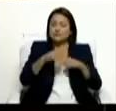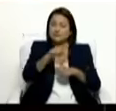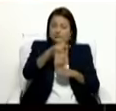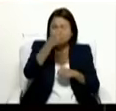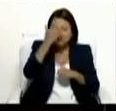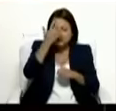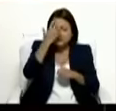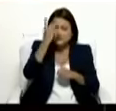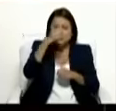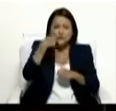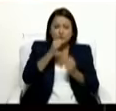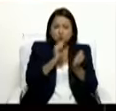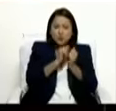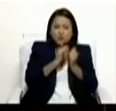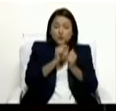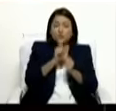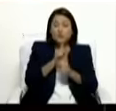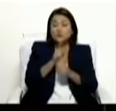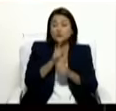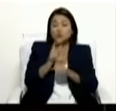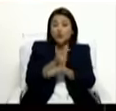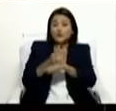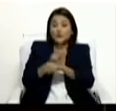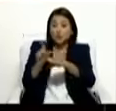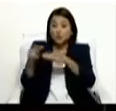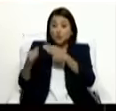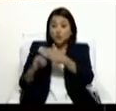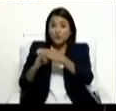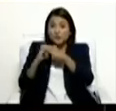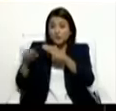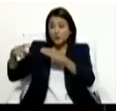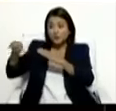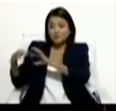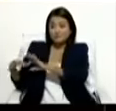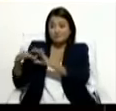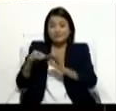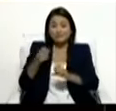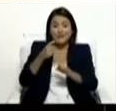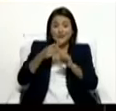el gobierno de la República Cooperativa de Guyana, filial de la ExxonMobil,